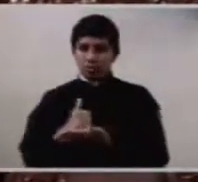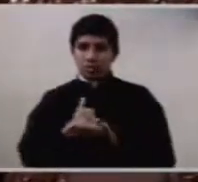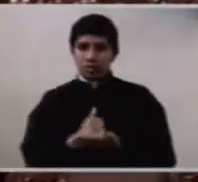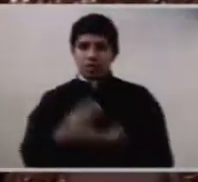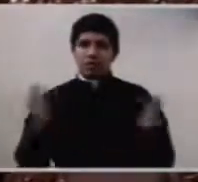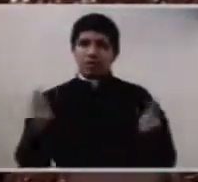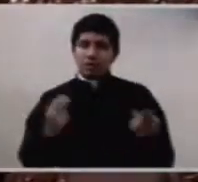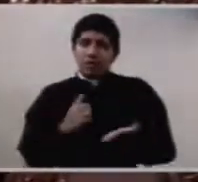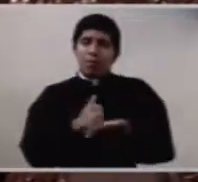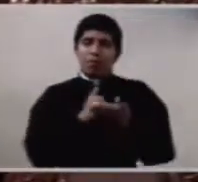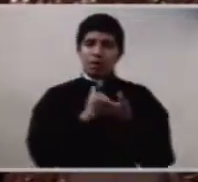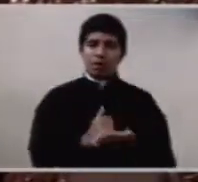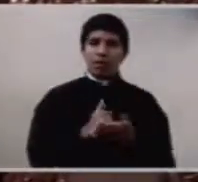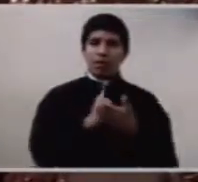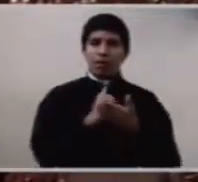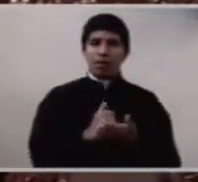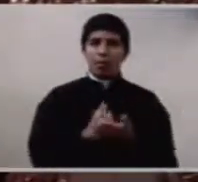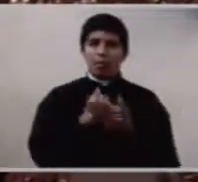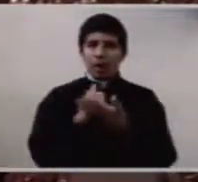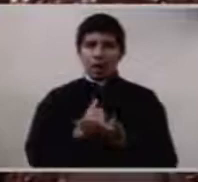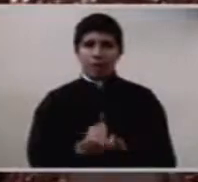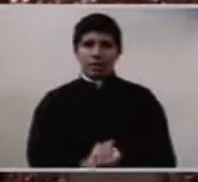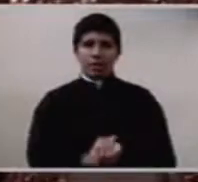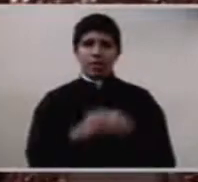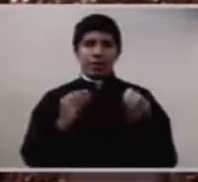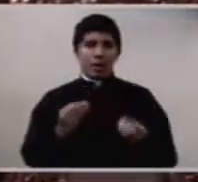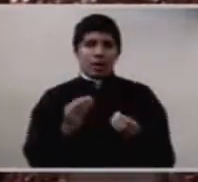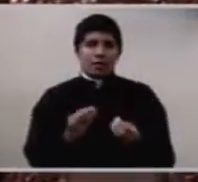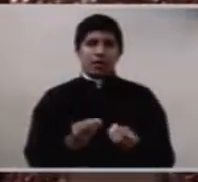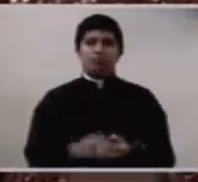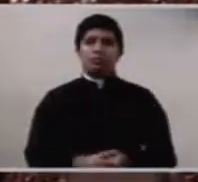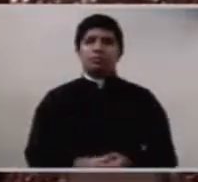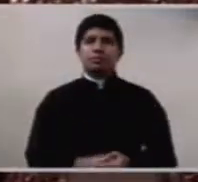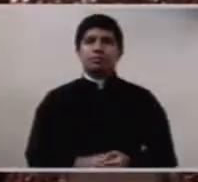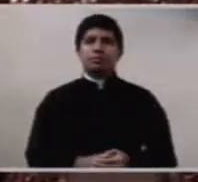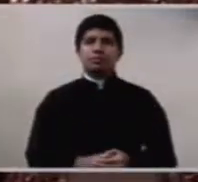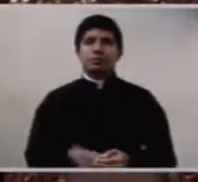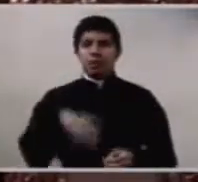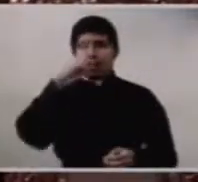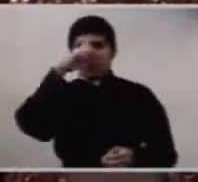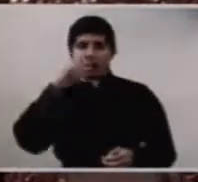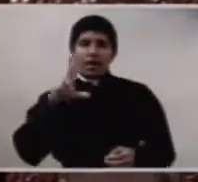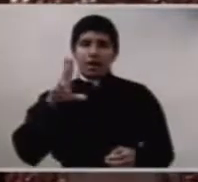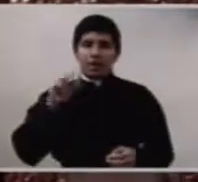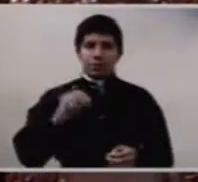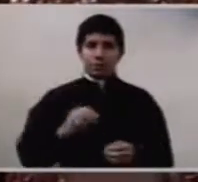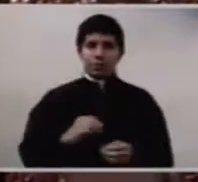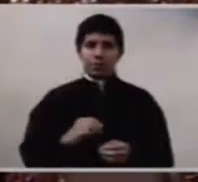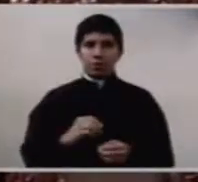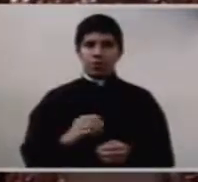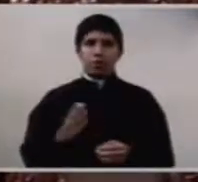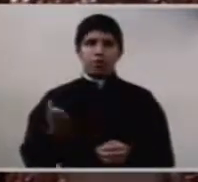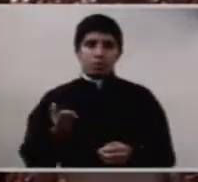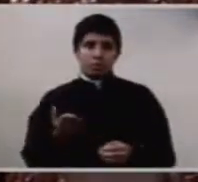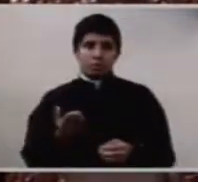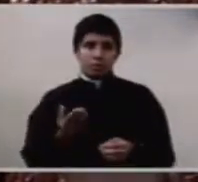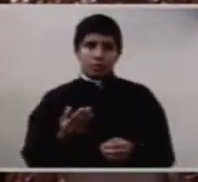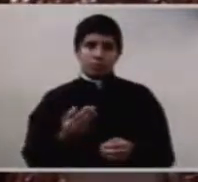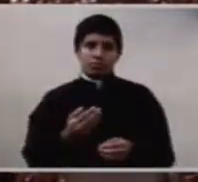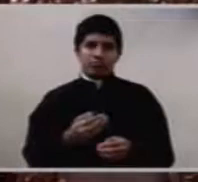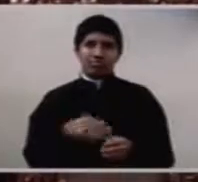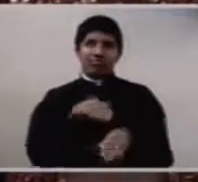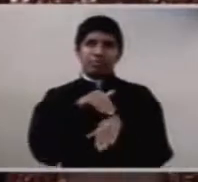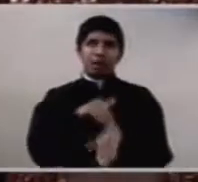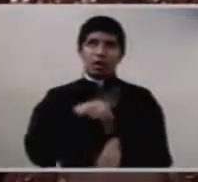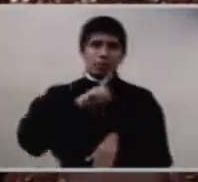continuar participando para que estas desgracias no se repitan en la medida de nuestras